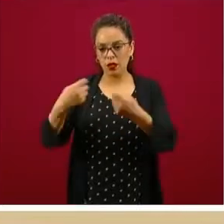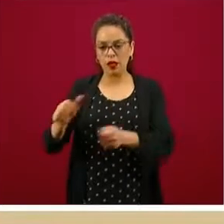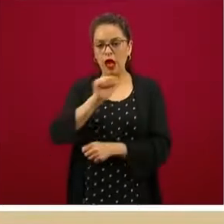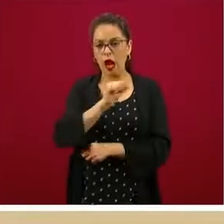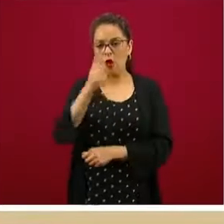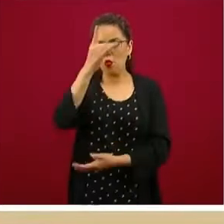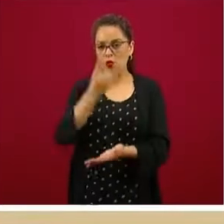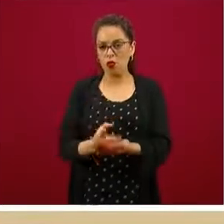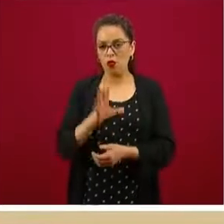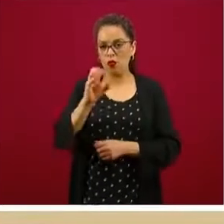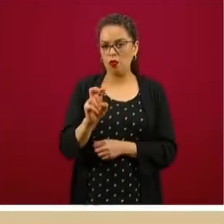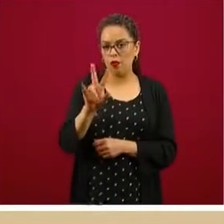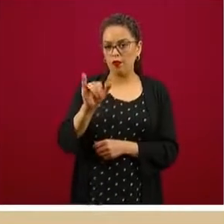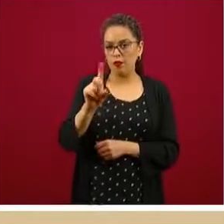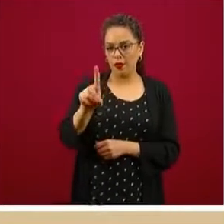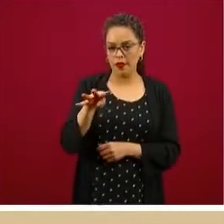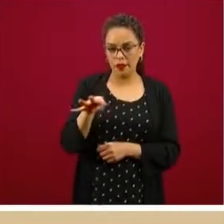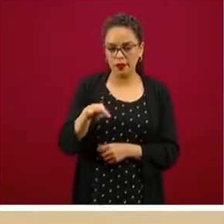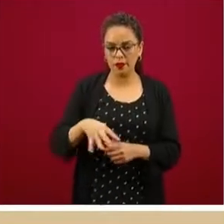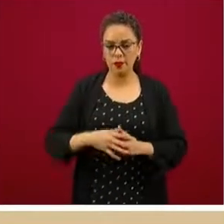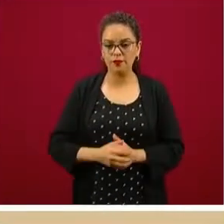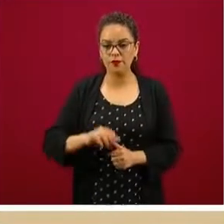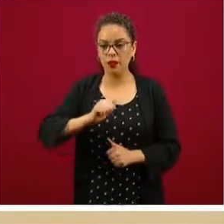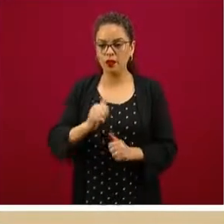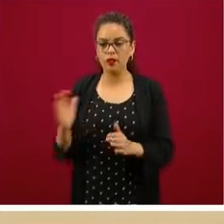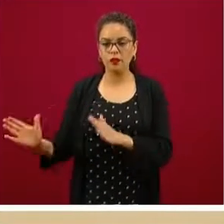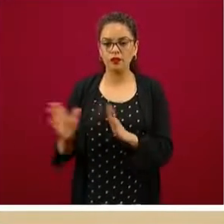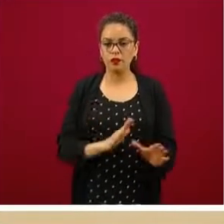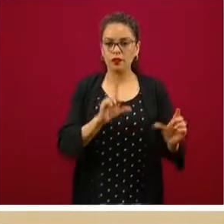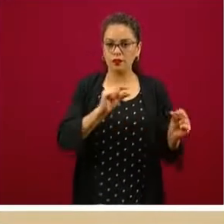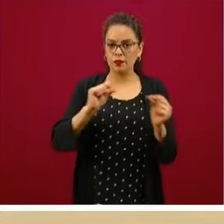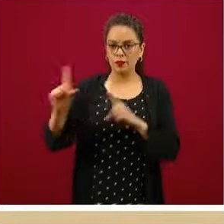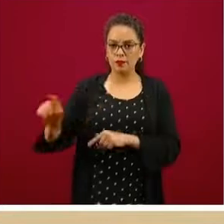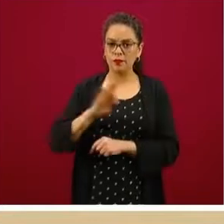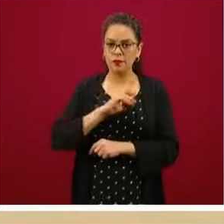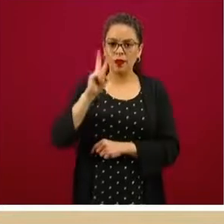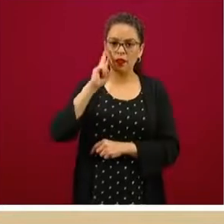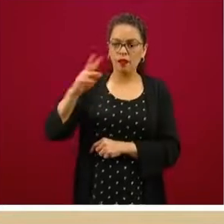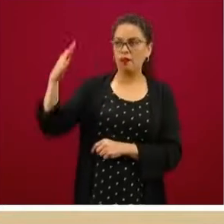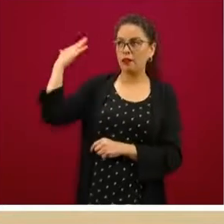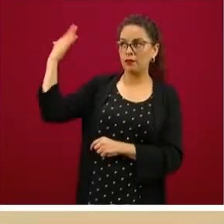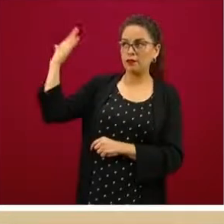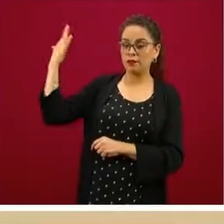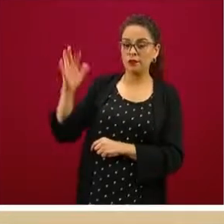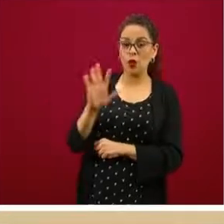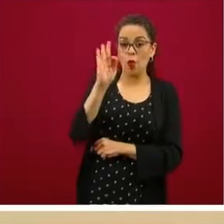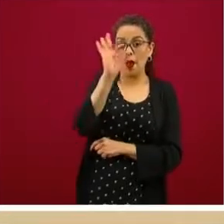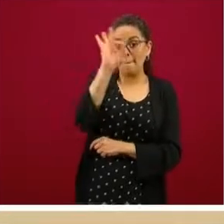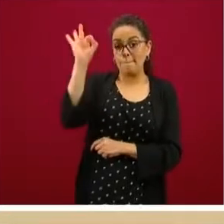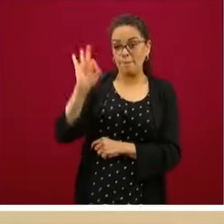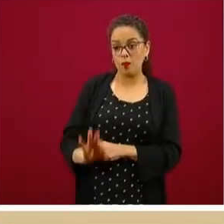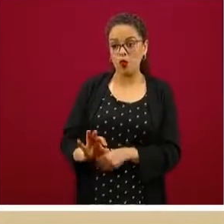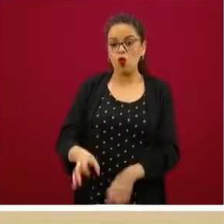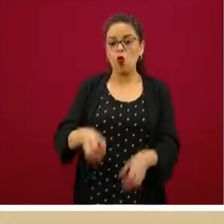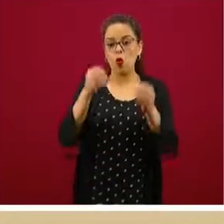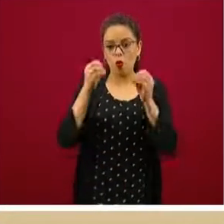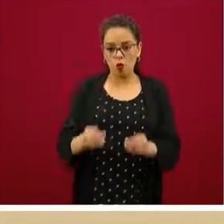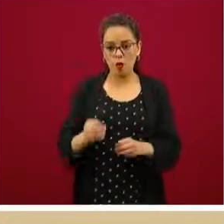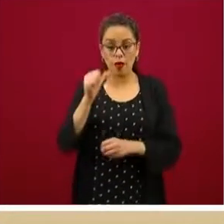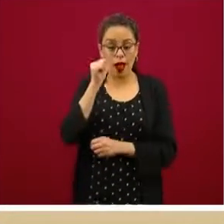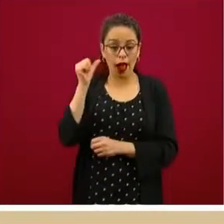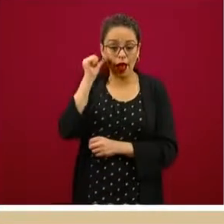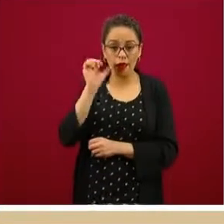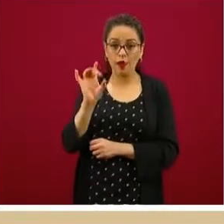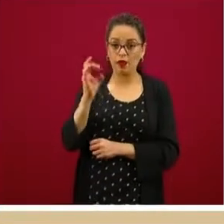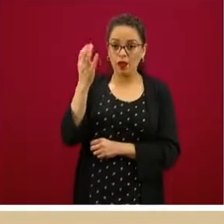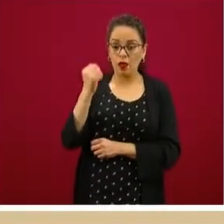siguiente. Aquí está, en el extremo derecho de la gráfica, 40% de ocupación, ayer era 39, subió